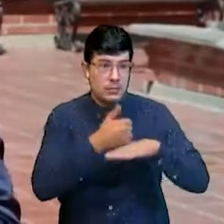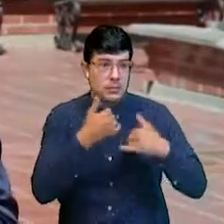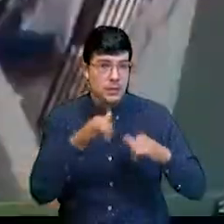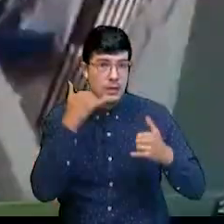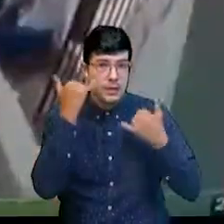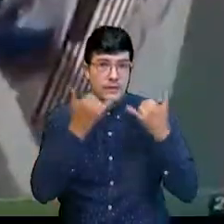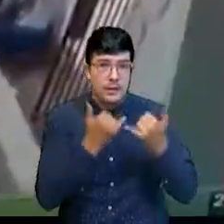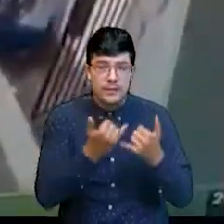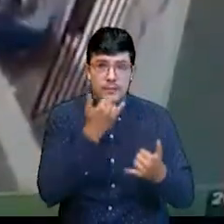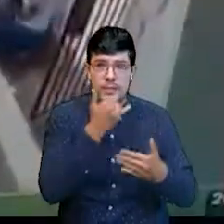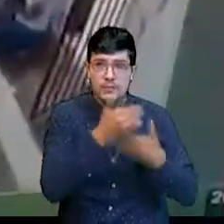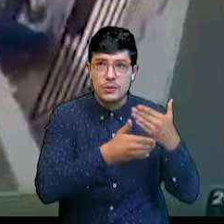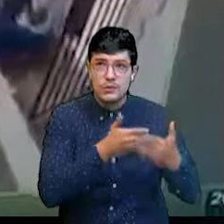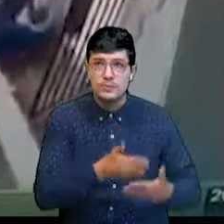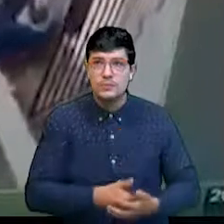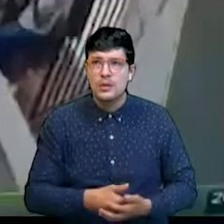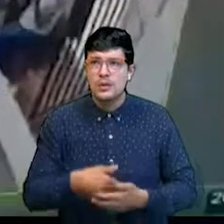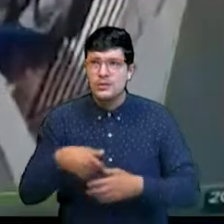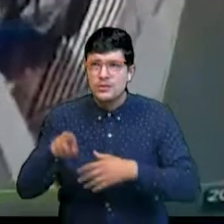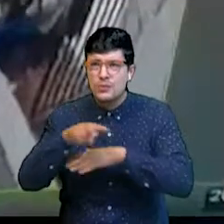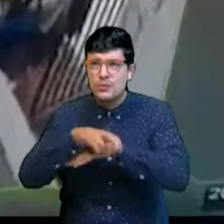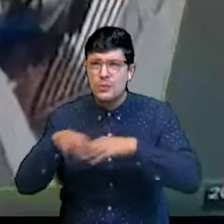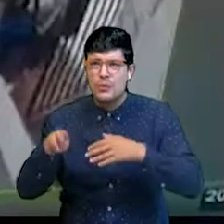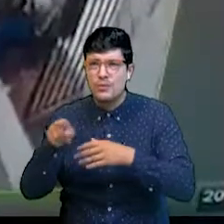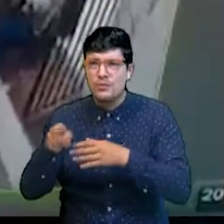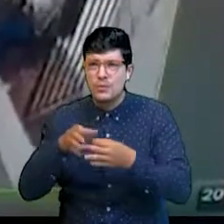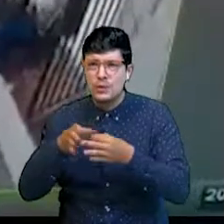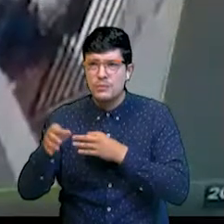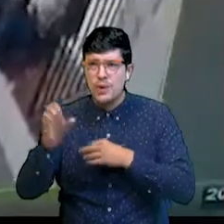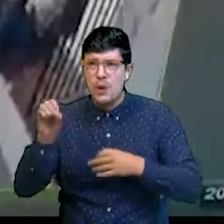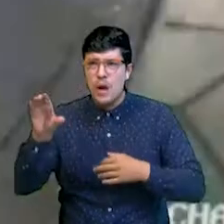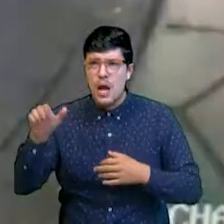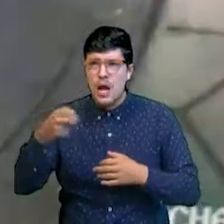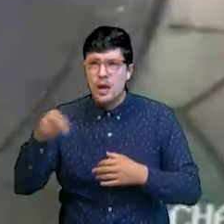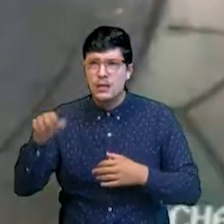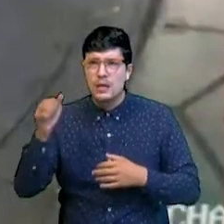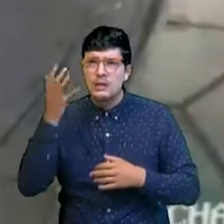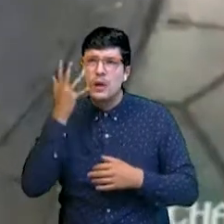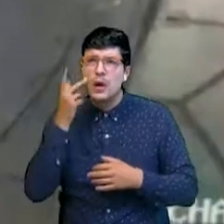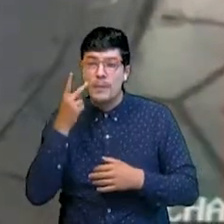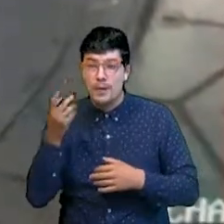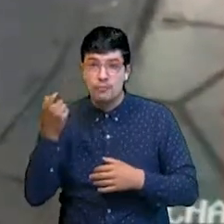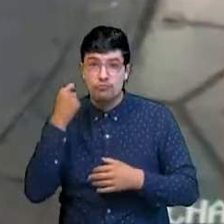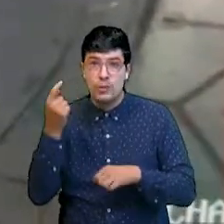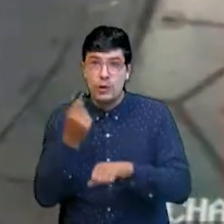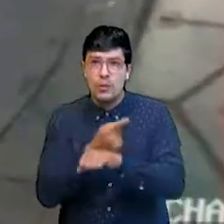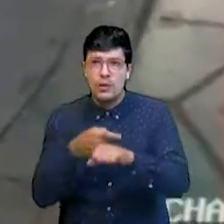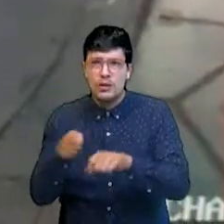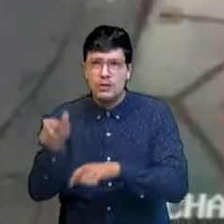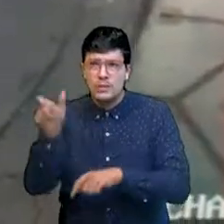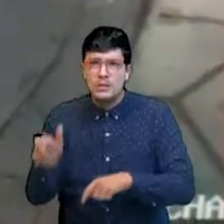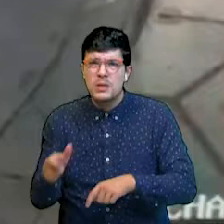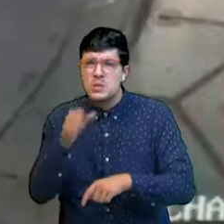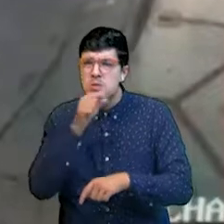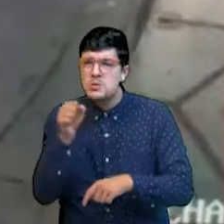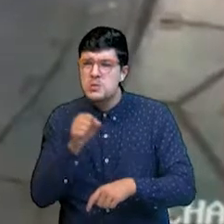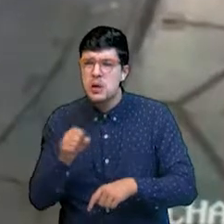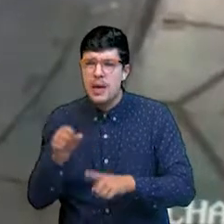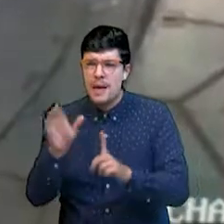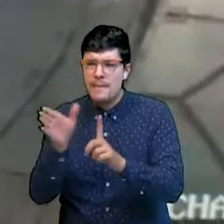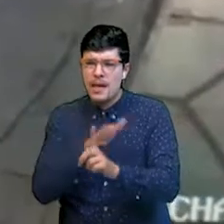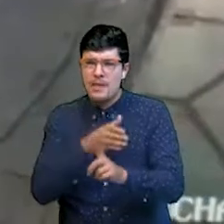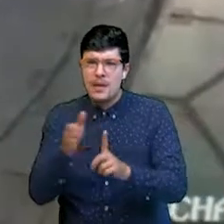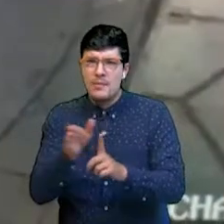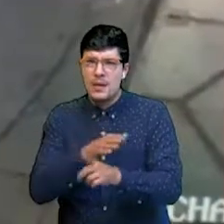asunto. Los hurtos en el municipio de Ocaña son el diario vivir de sus habitantes. En las últimas horas, un hombre de la tercera edad fue golpeado y lanzado